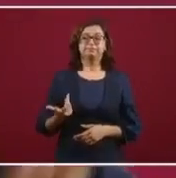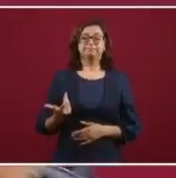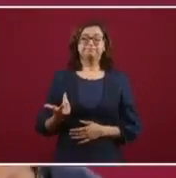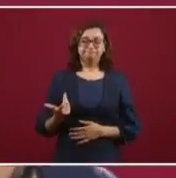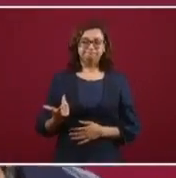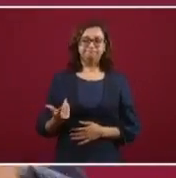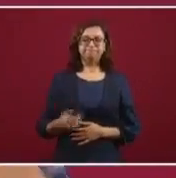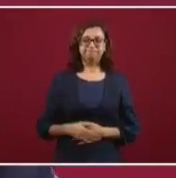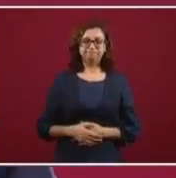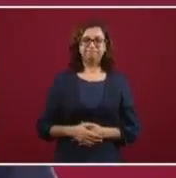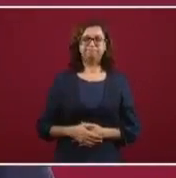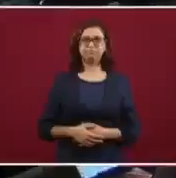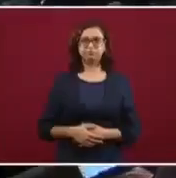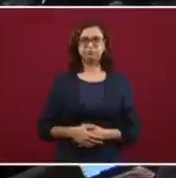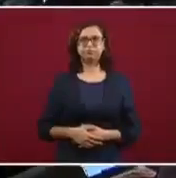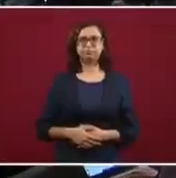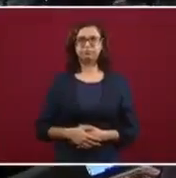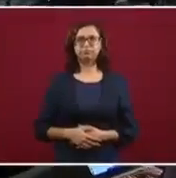En